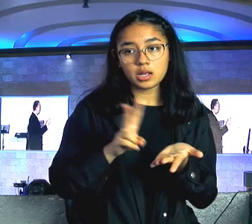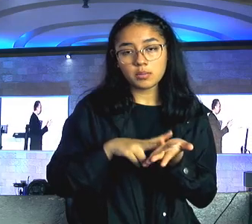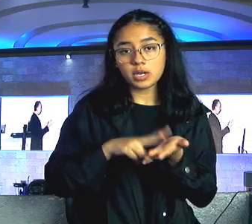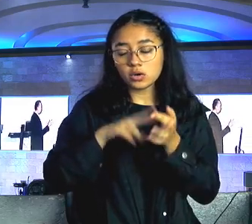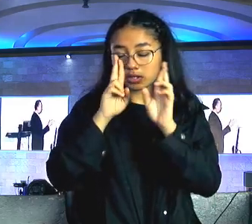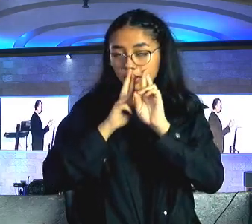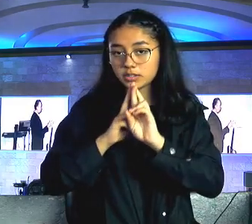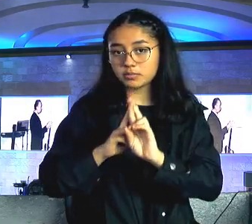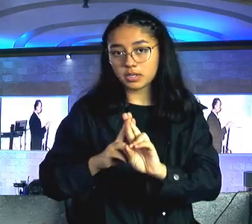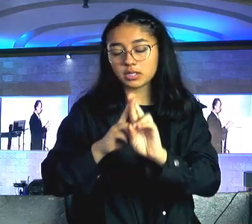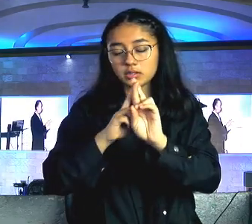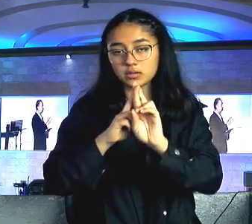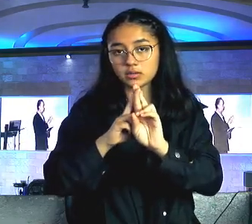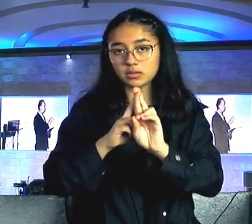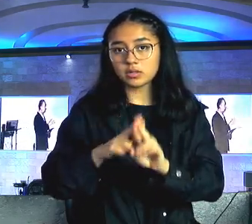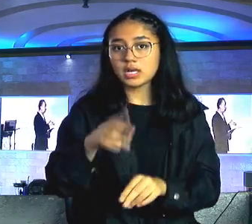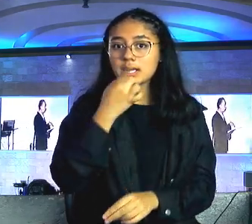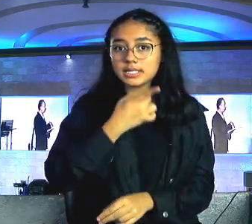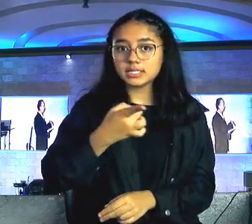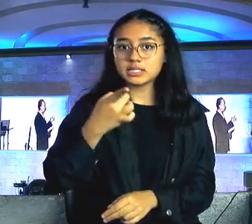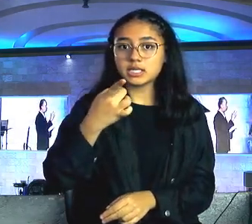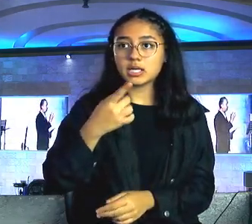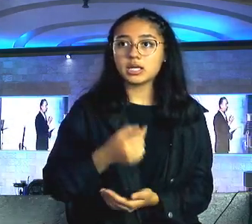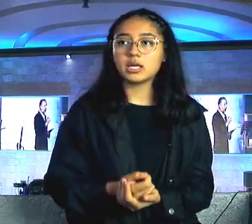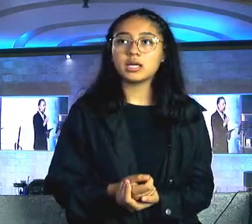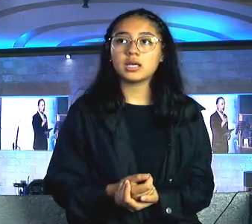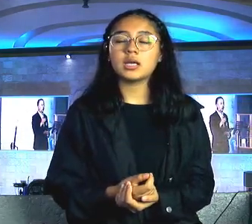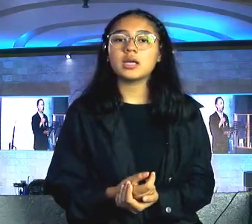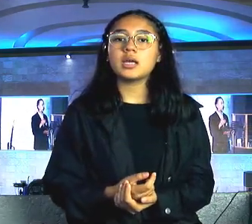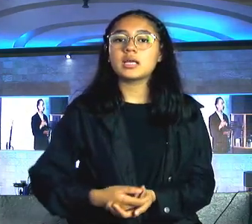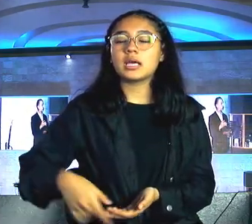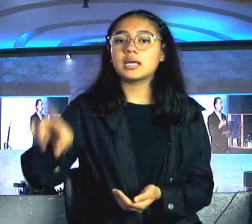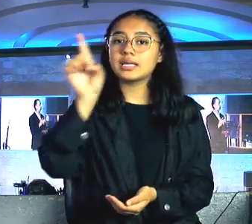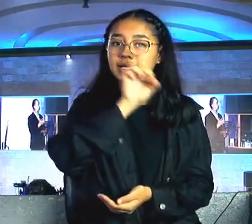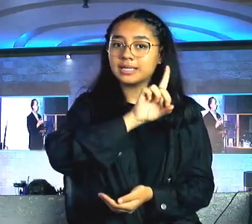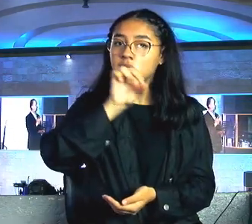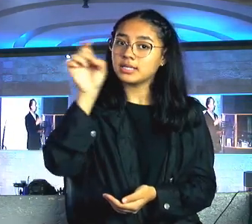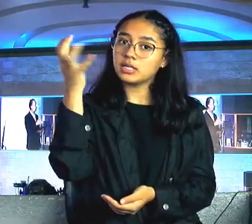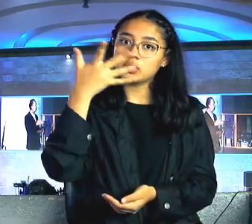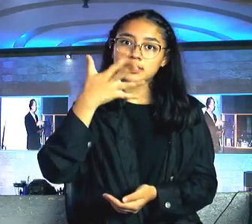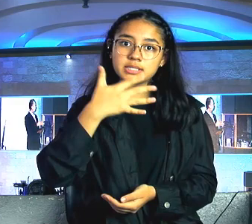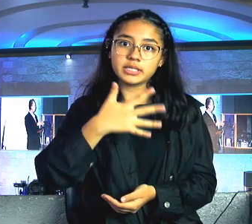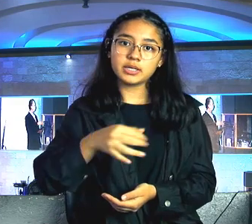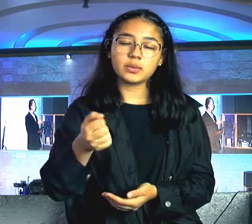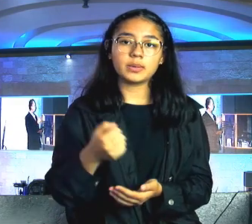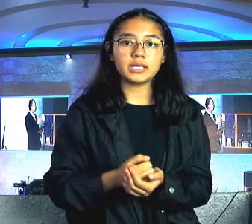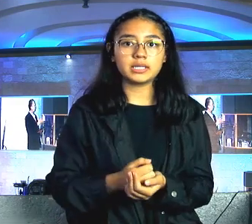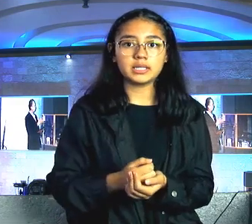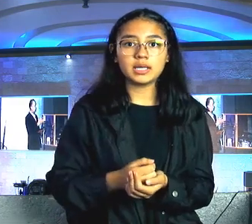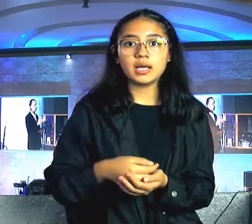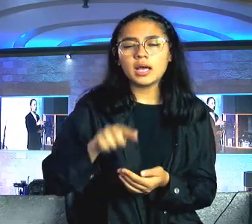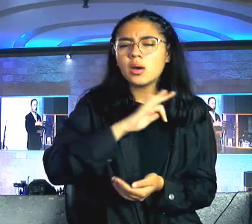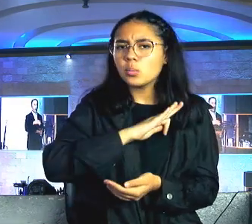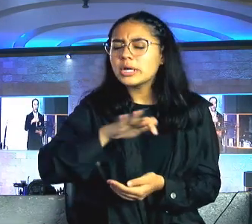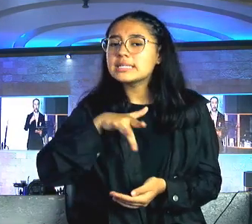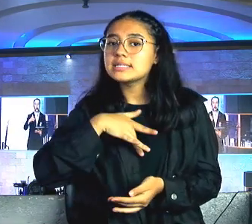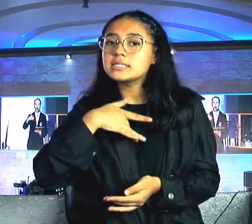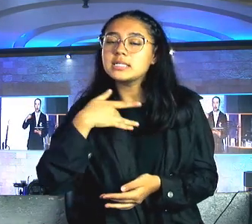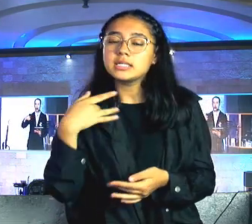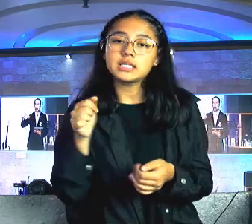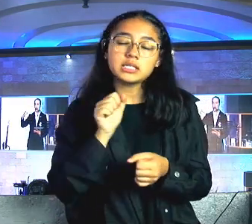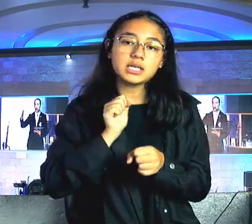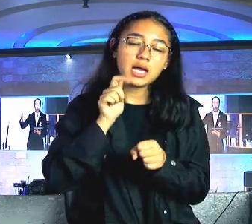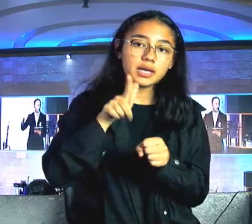tolerancia, usted enseña que hay 150 géneros y que puede ser género líquido y sentirte animal, mosca, perro,